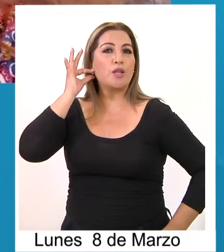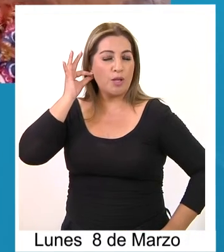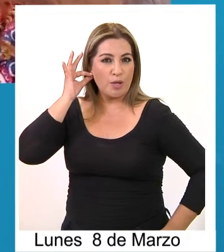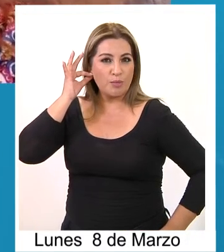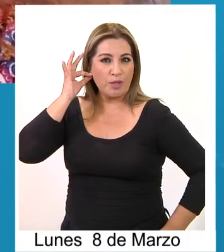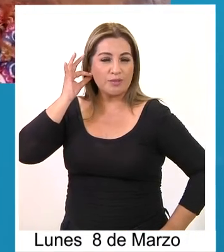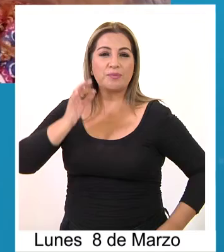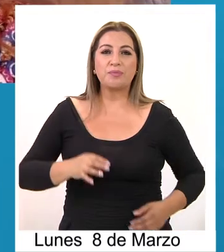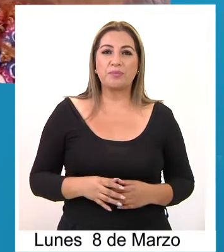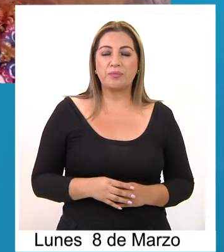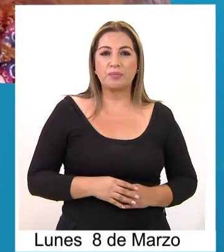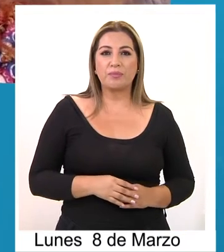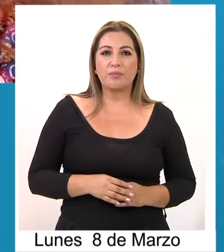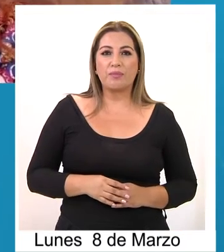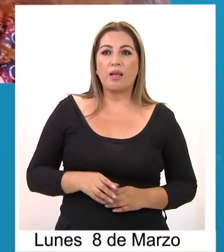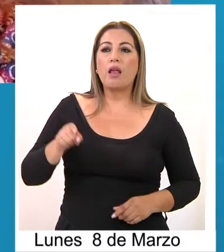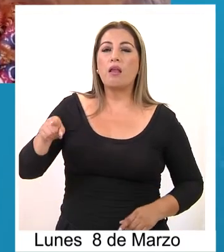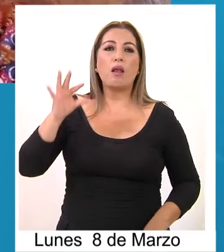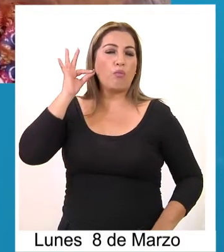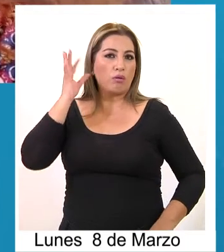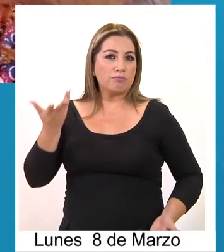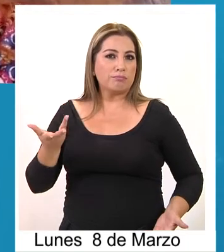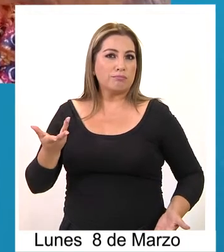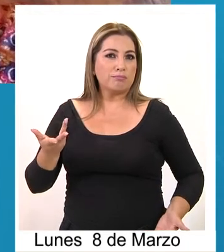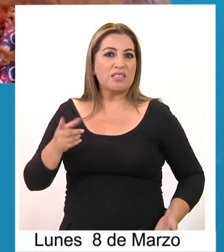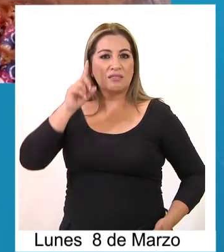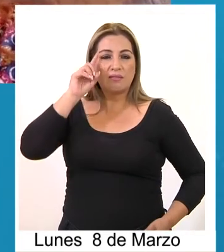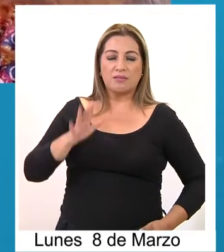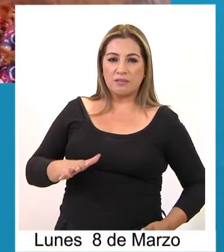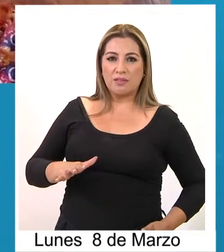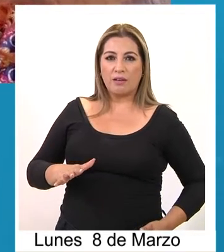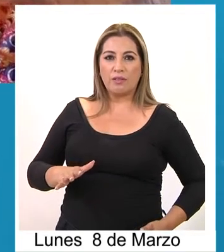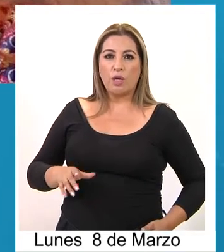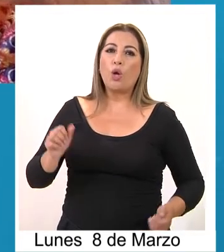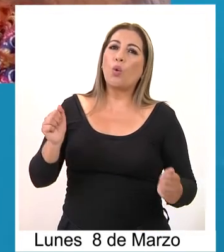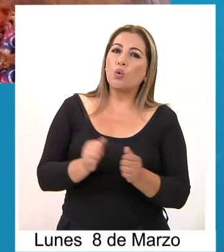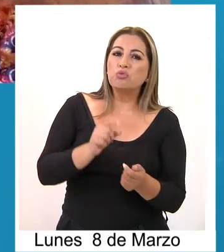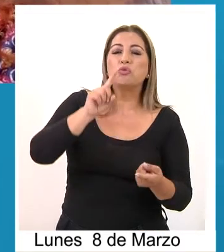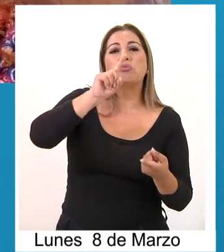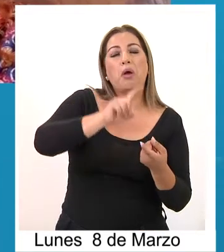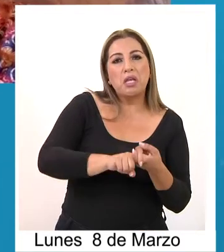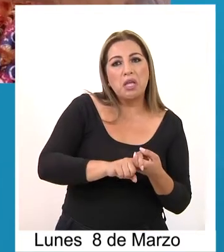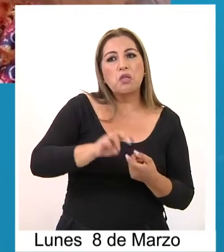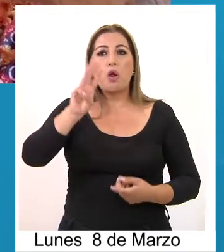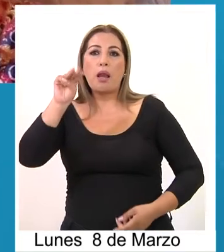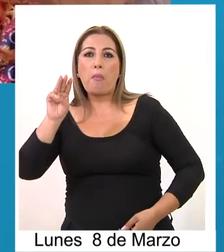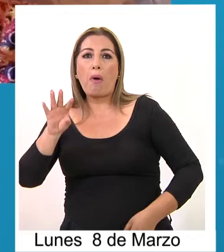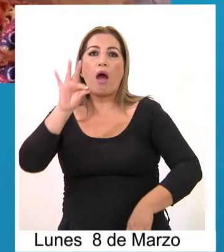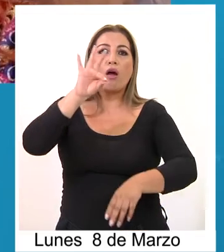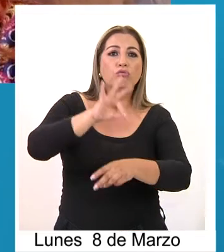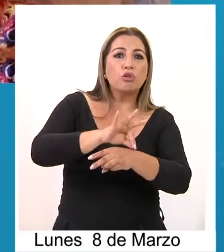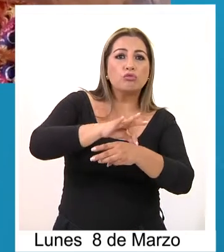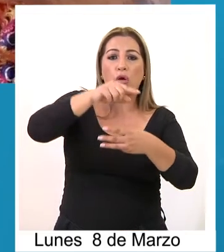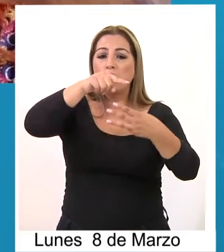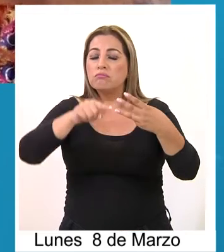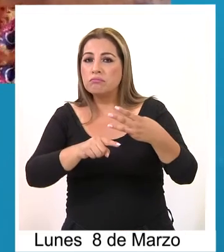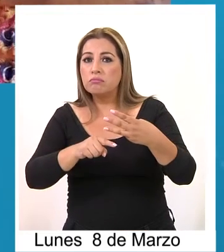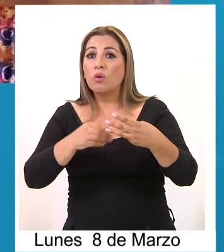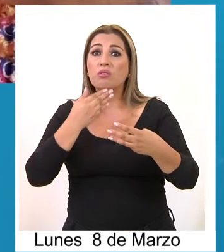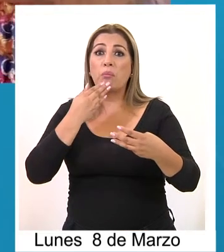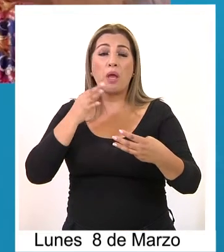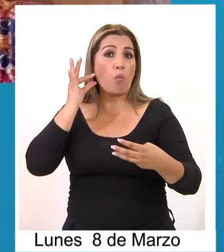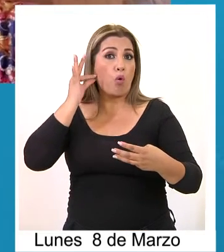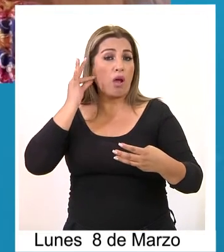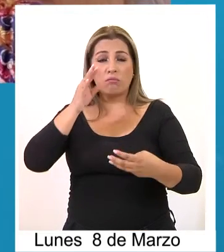mujer apoyada por quienes ella estime pertinente, su marido, Sí. su mamá, su médico tratante o